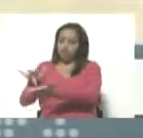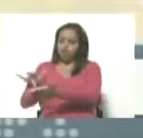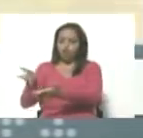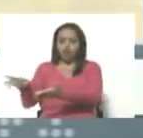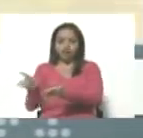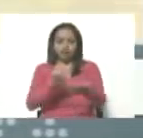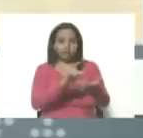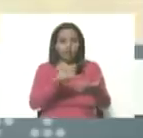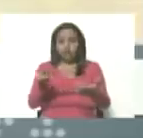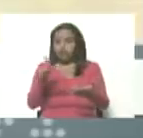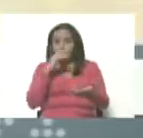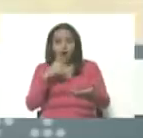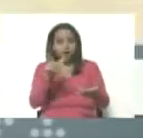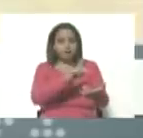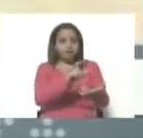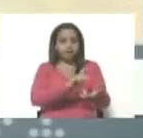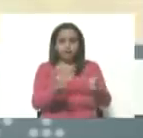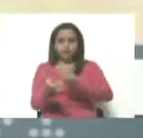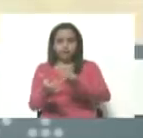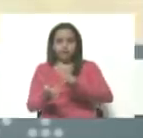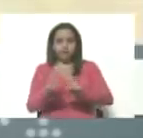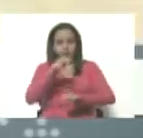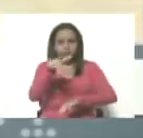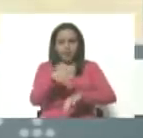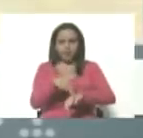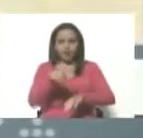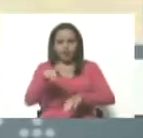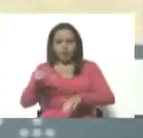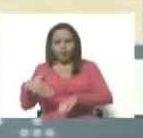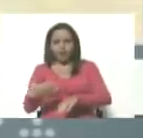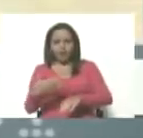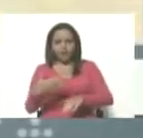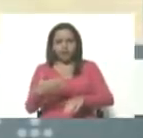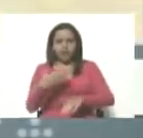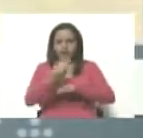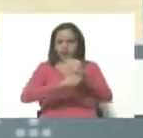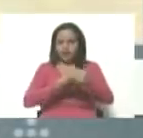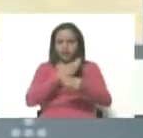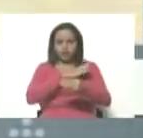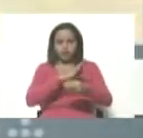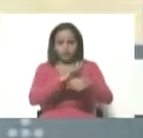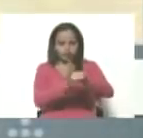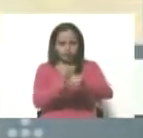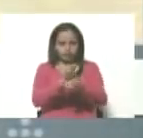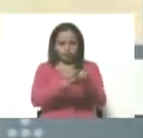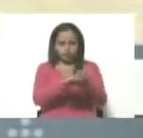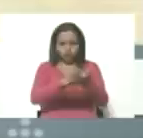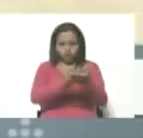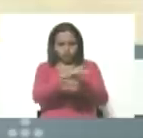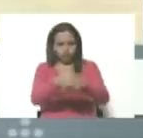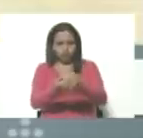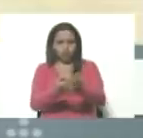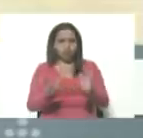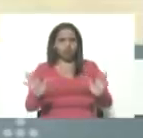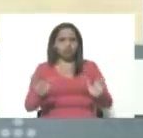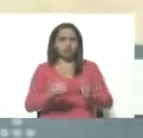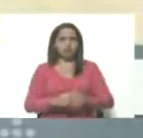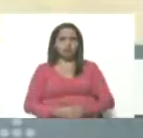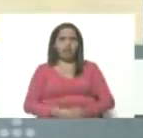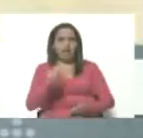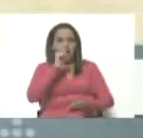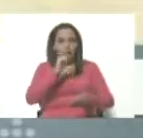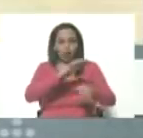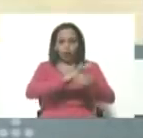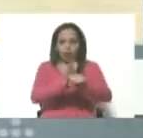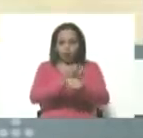hacer, si no tienen este spray nacional, ustedes pueden hacer su solución de agua con